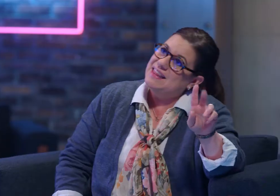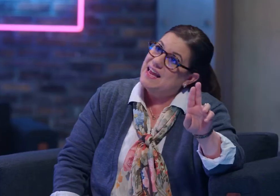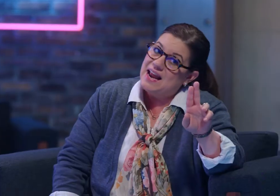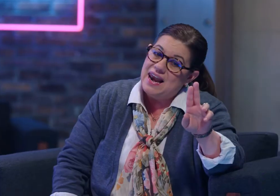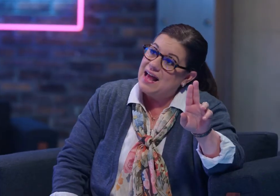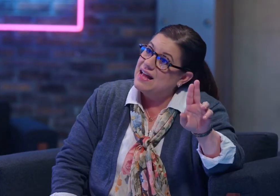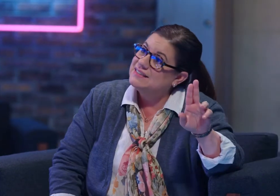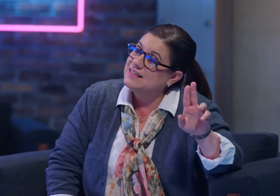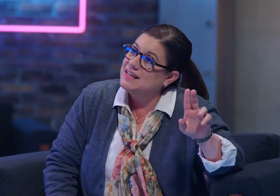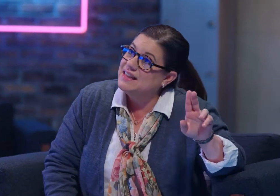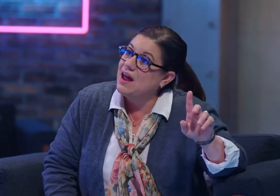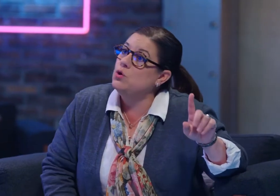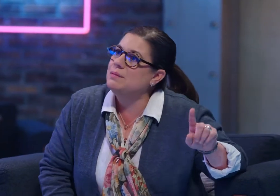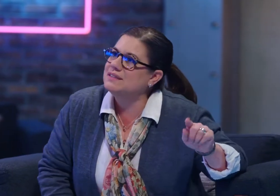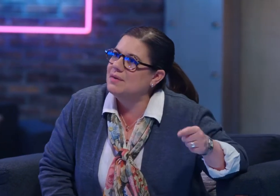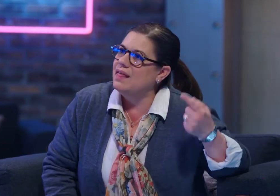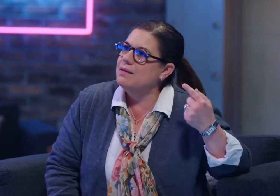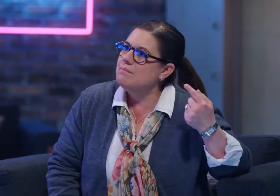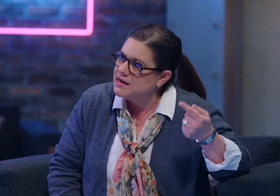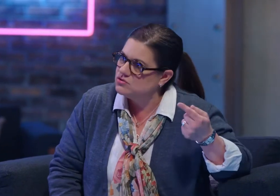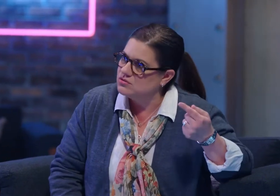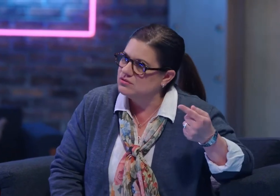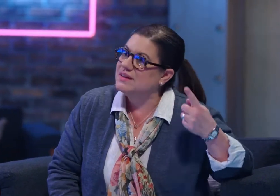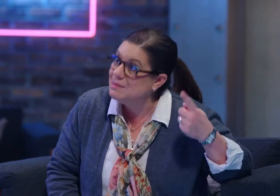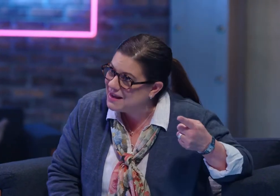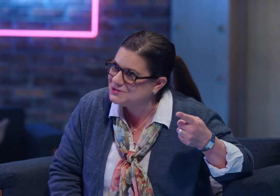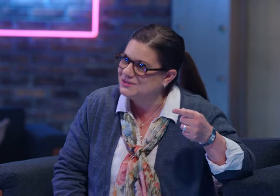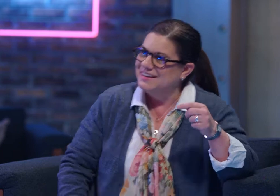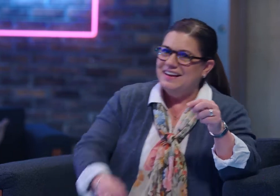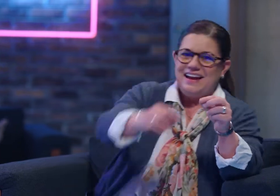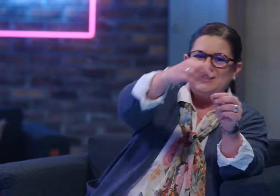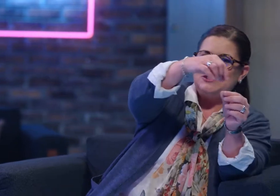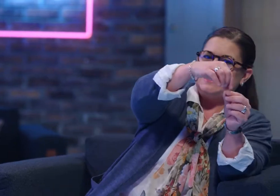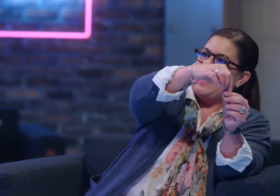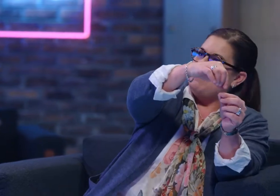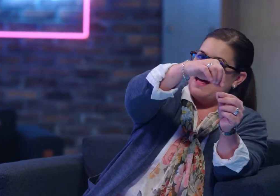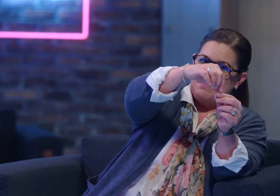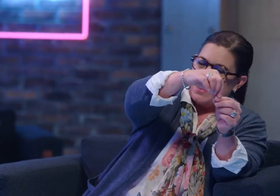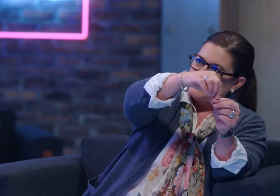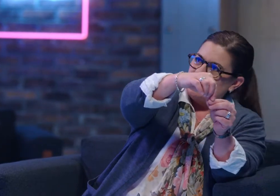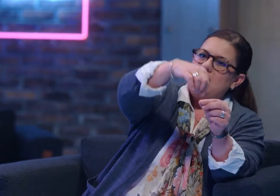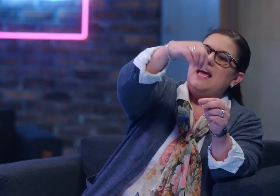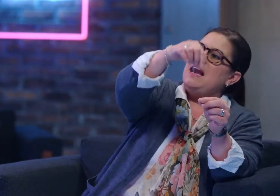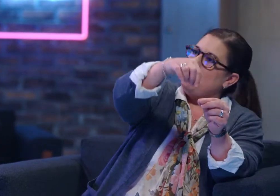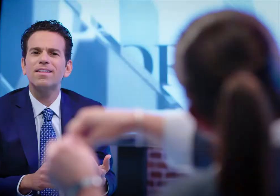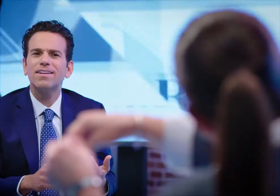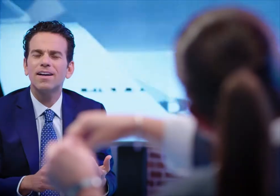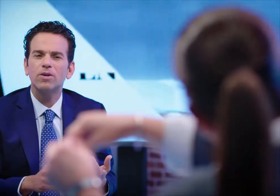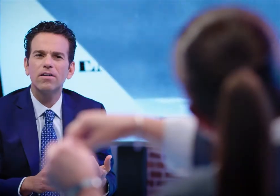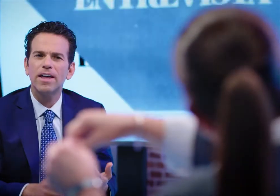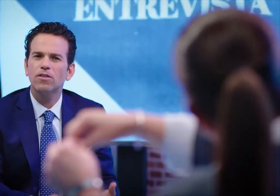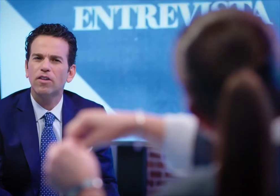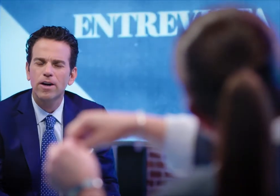hasta de la última semana de marzo. Entonces, va de marzo. O sea, hay